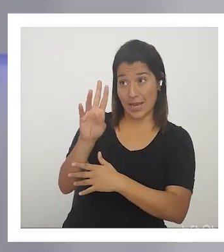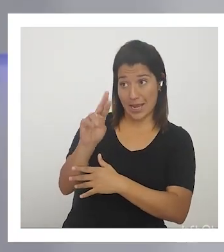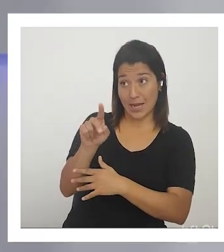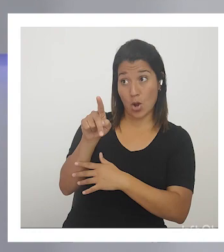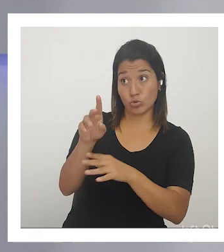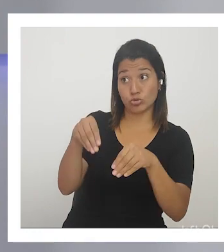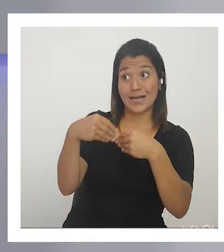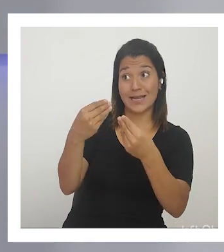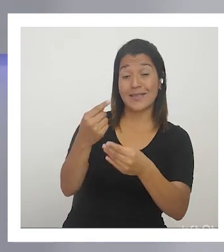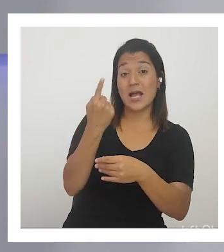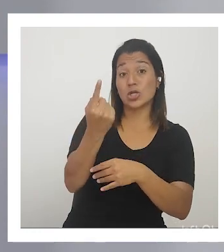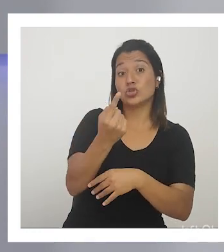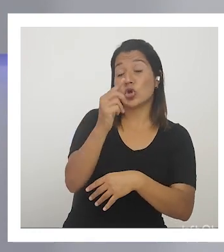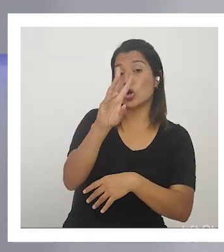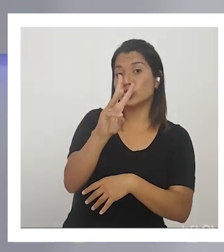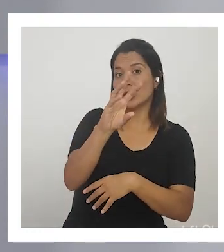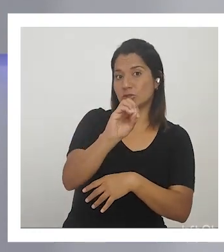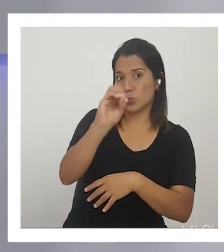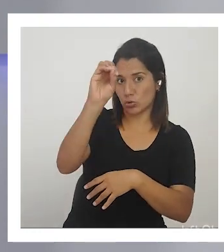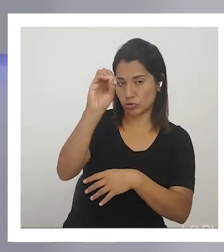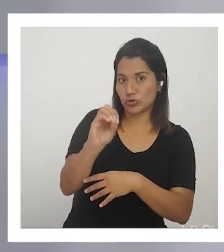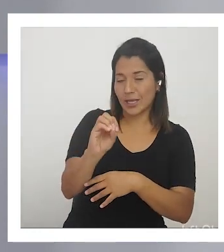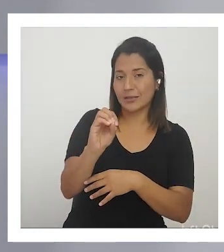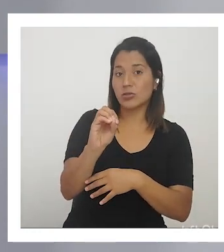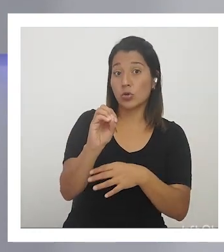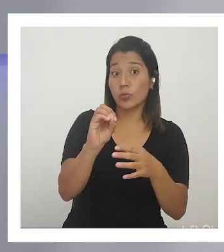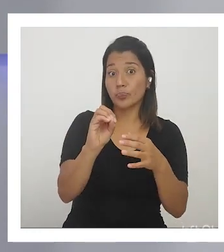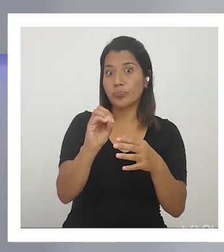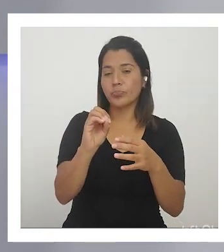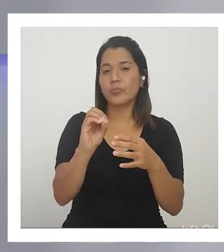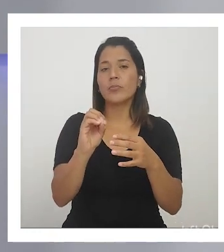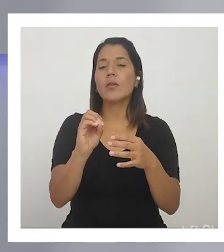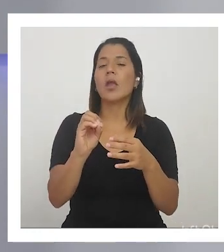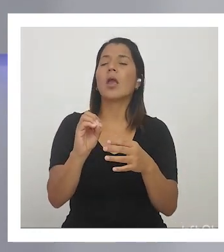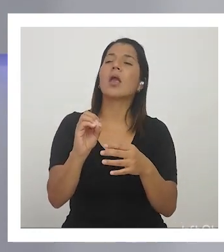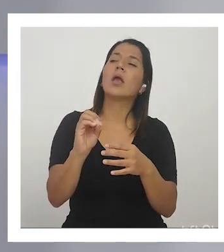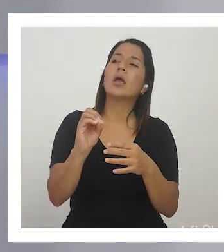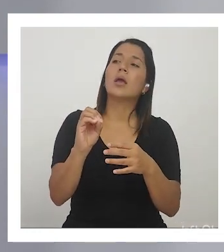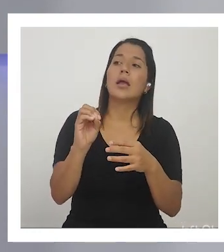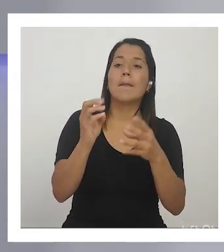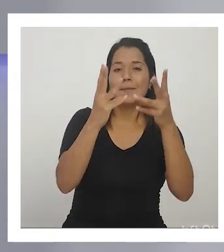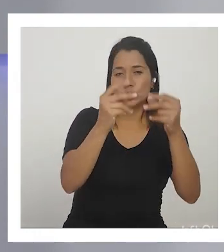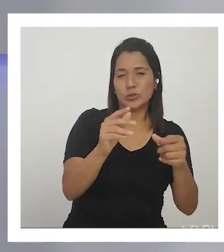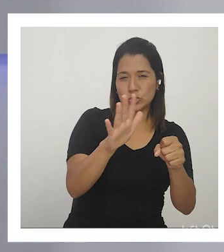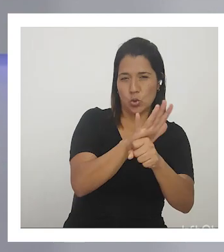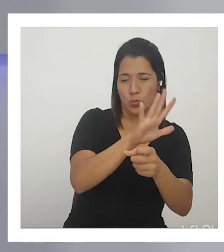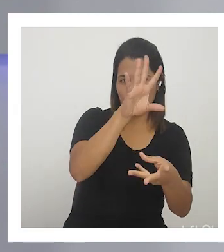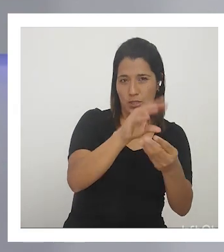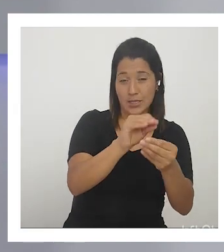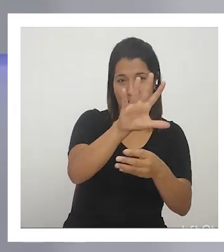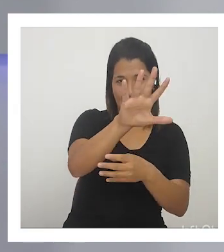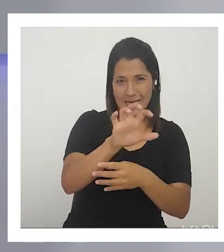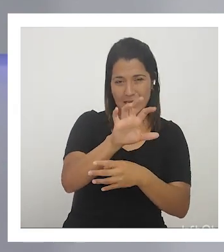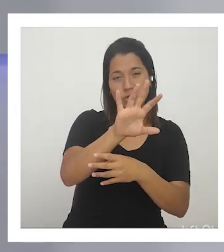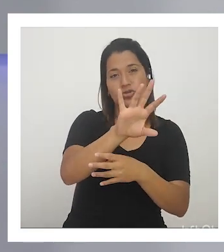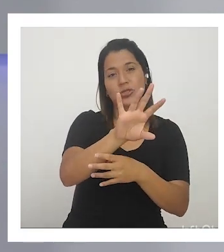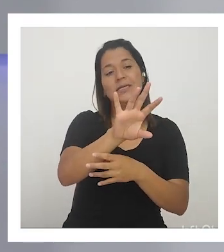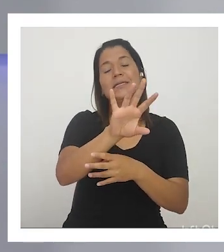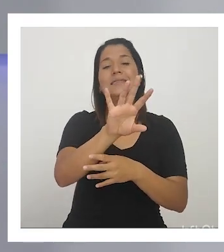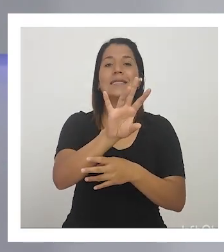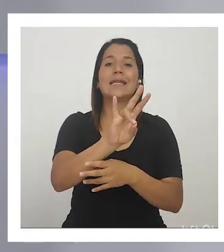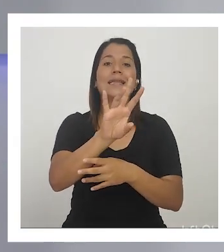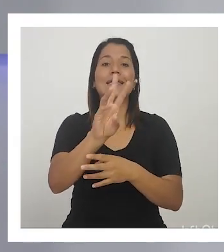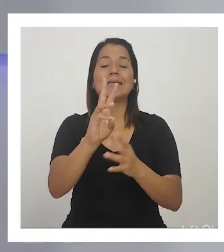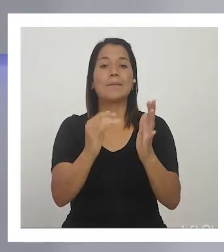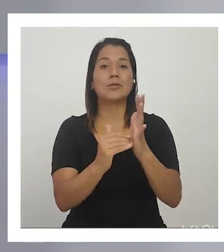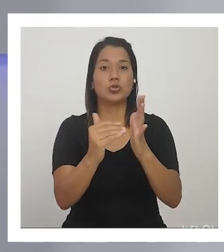de estos 578 millones que ya habíamos hablado, ¿cuál es el beneficio que les daría a ustedes como centro universitario?